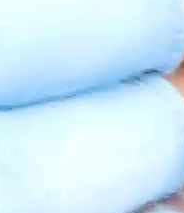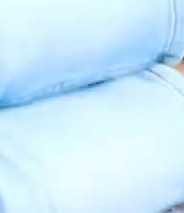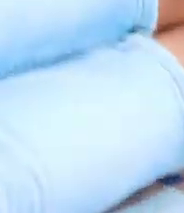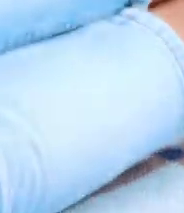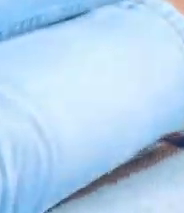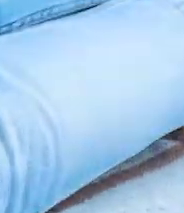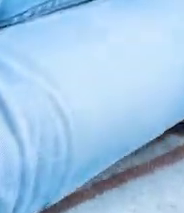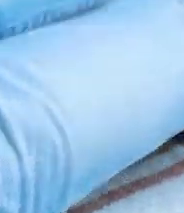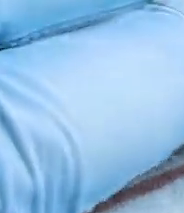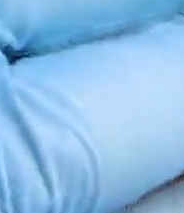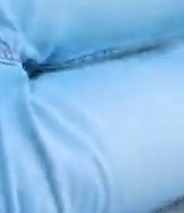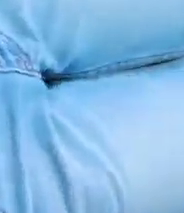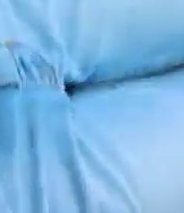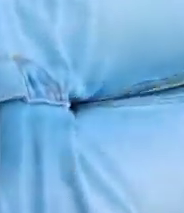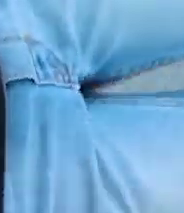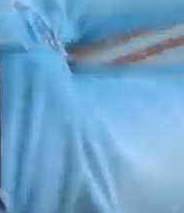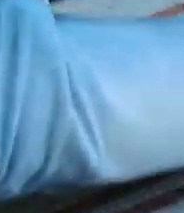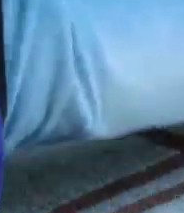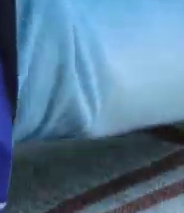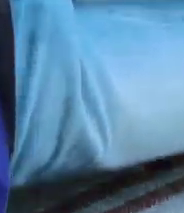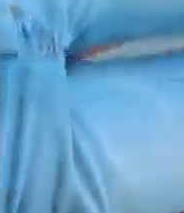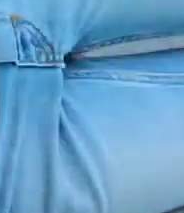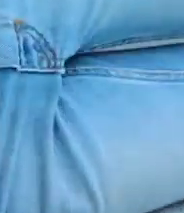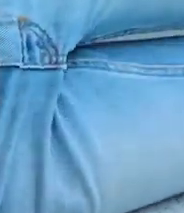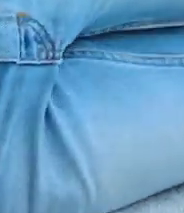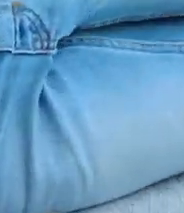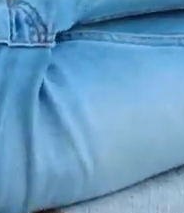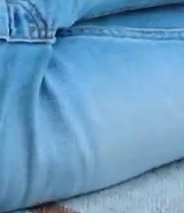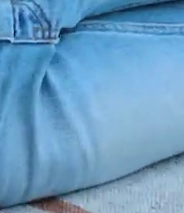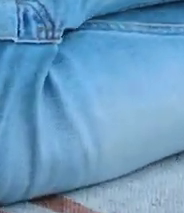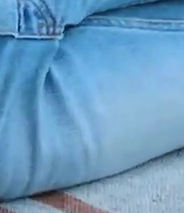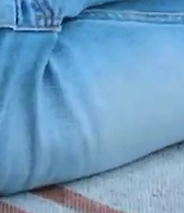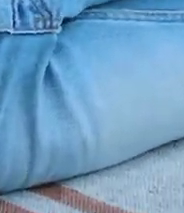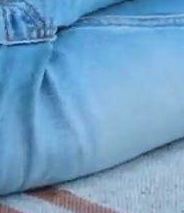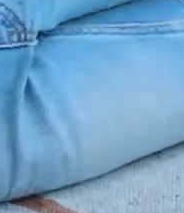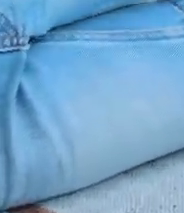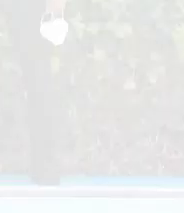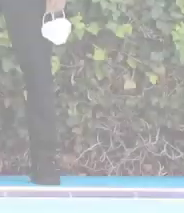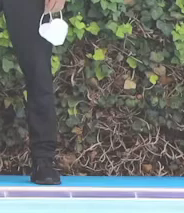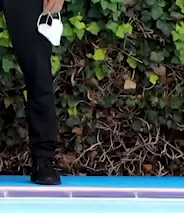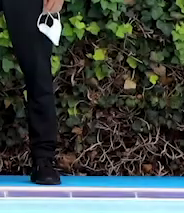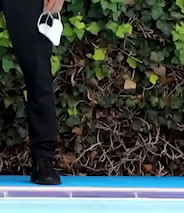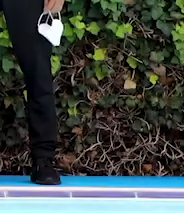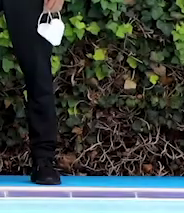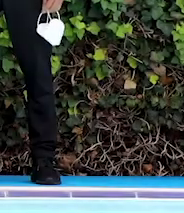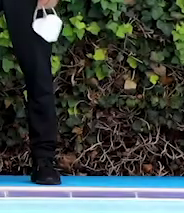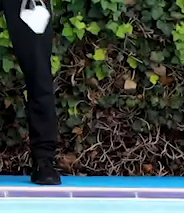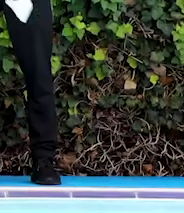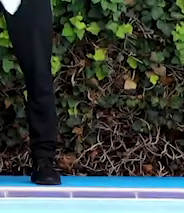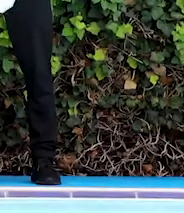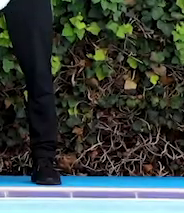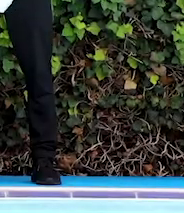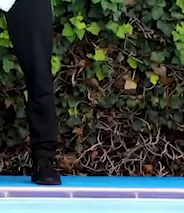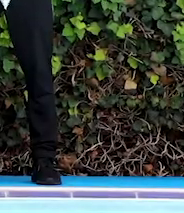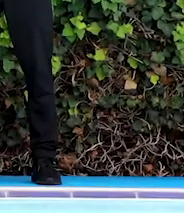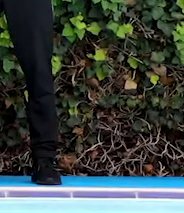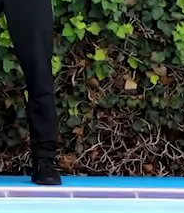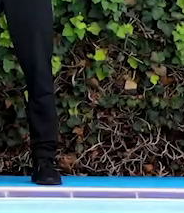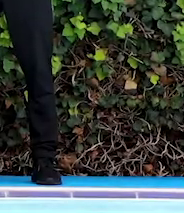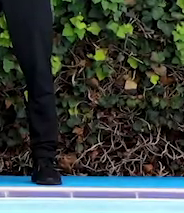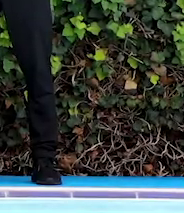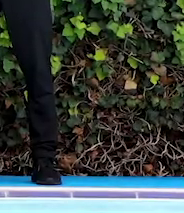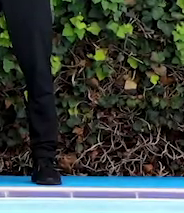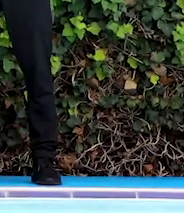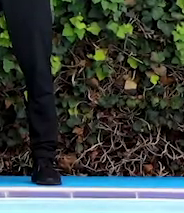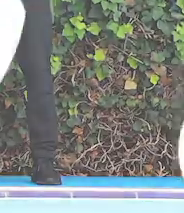mano al costado. Bien, tres. Perfecto. Recuerda, al terminar la activación, no